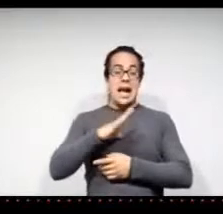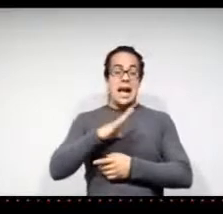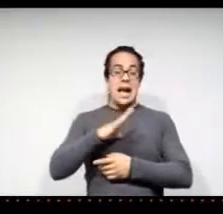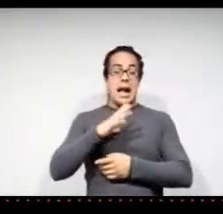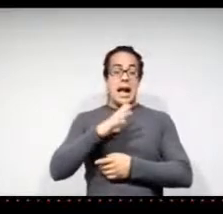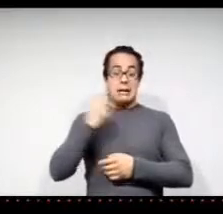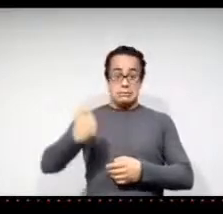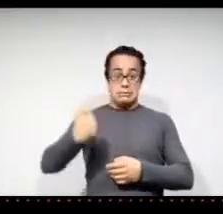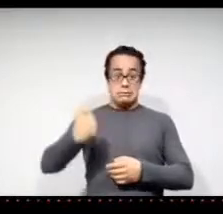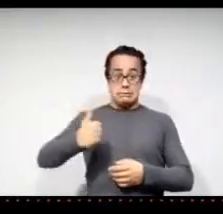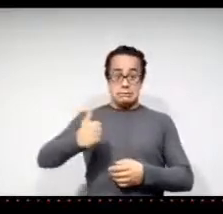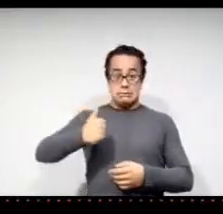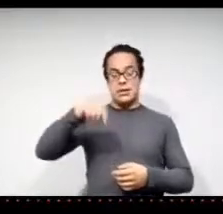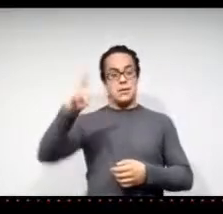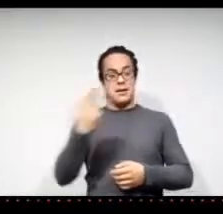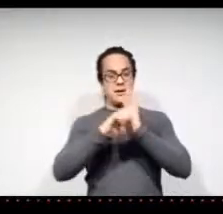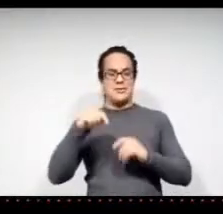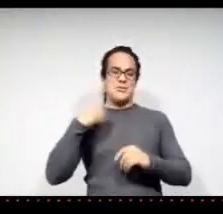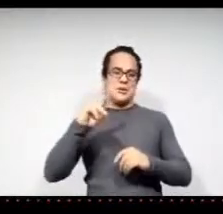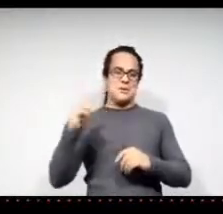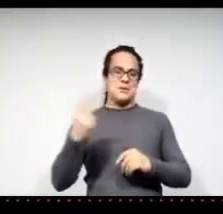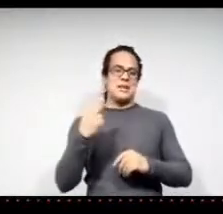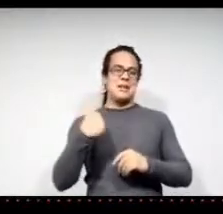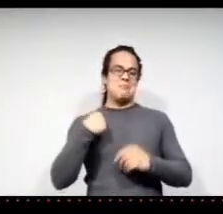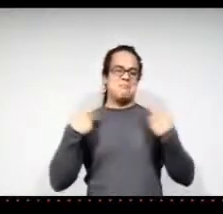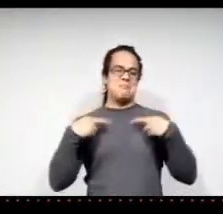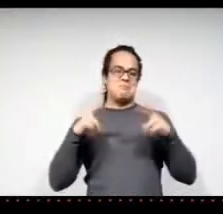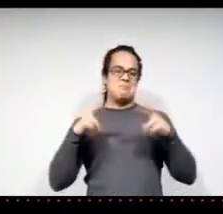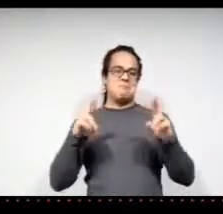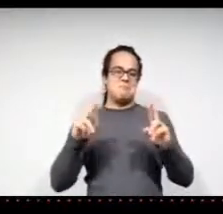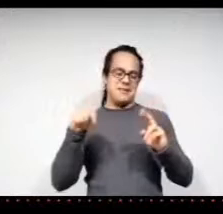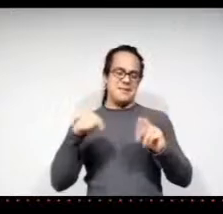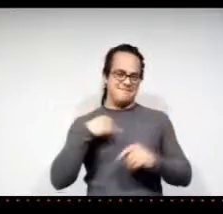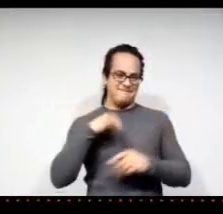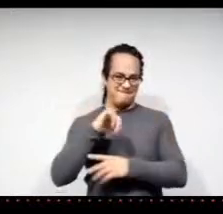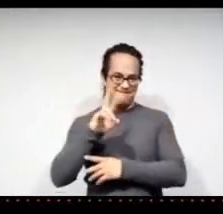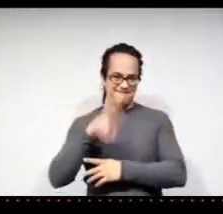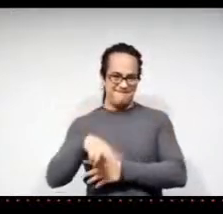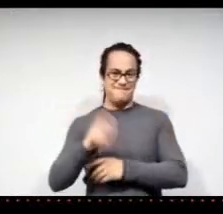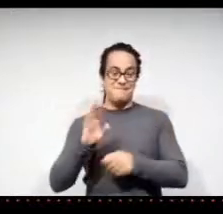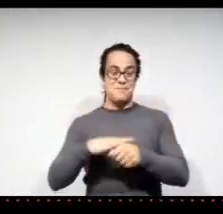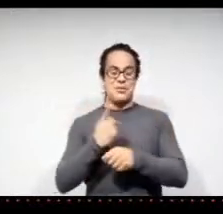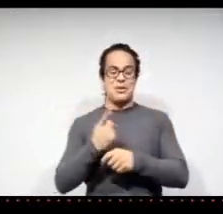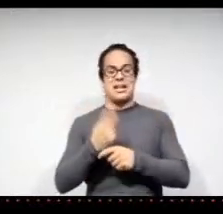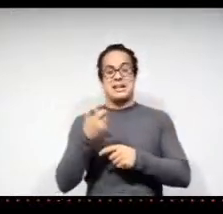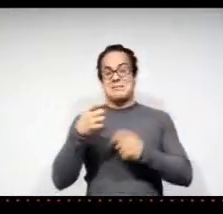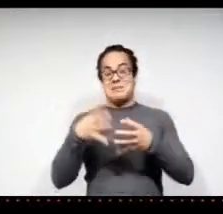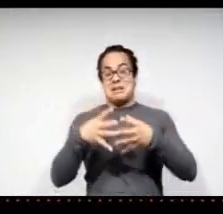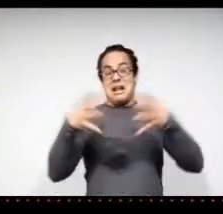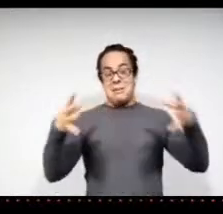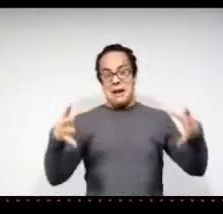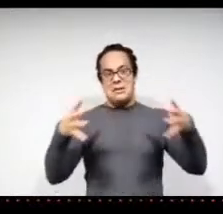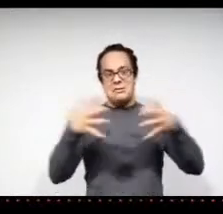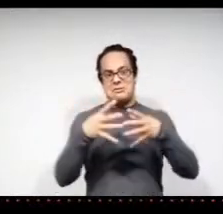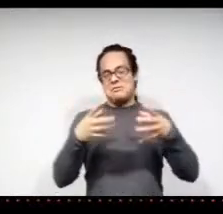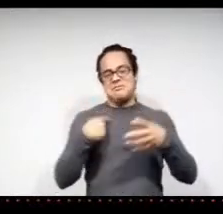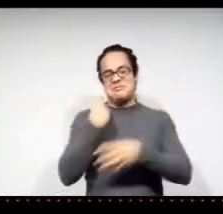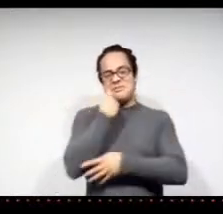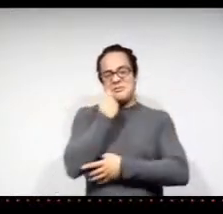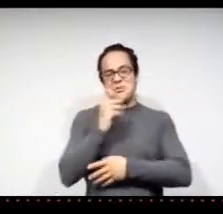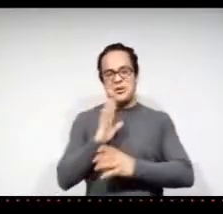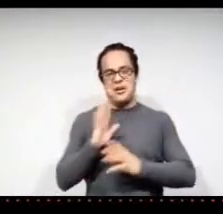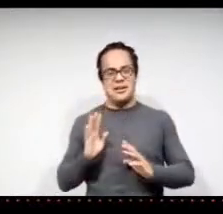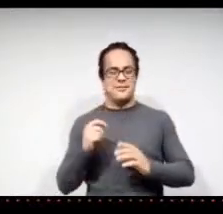de la universidad sí puedo hablar de la universidad, porque la diferencia de tamaño pues sí, no tiene nada que ver con la